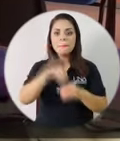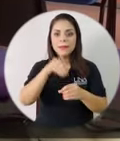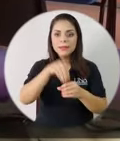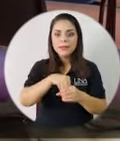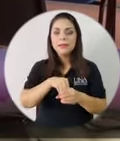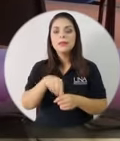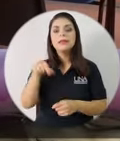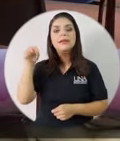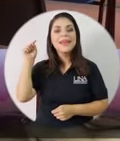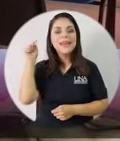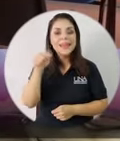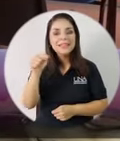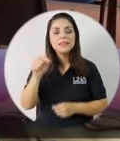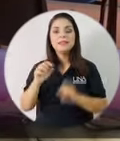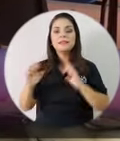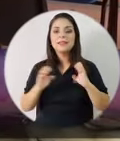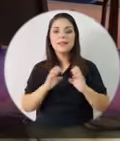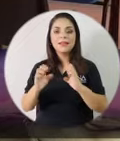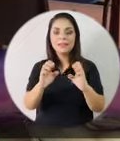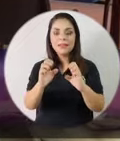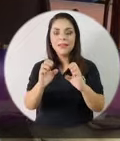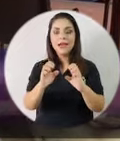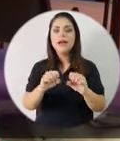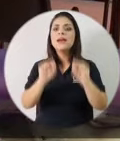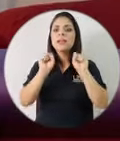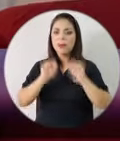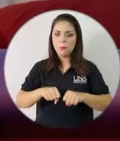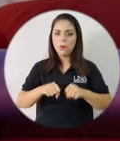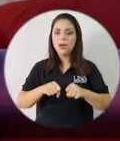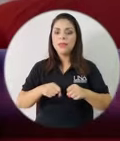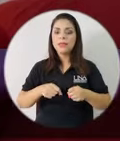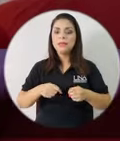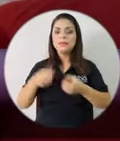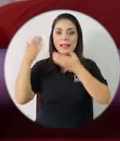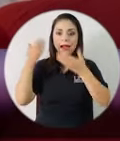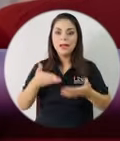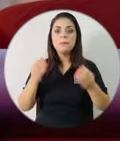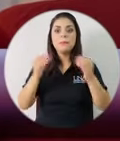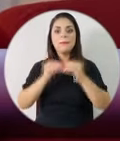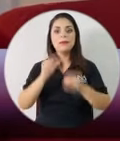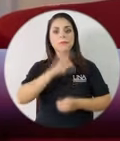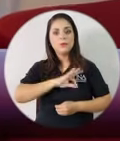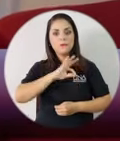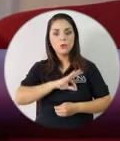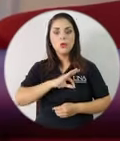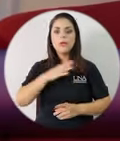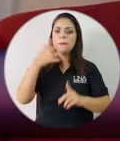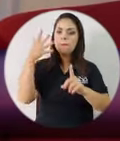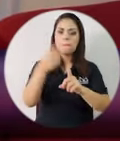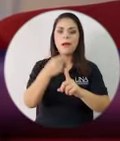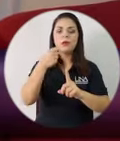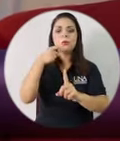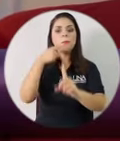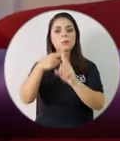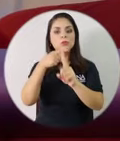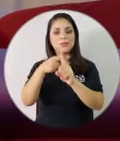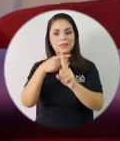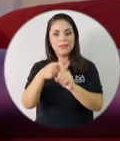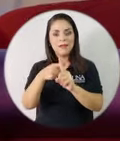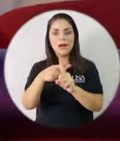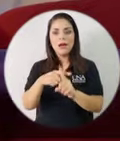en adolescencia va a ser una de las estrategias que van a desencadenar mayores beneficios y va a tener un